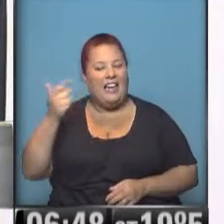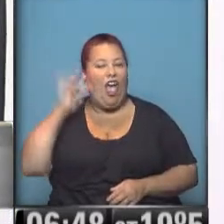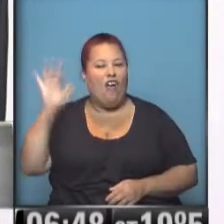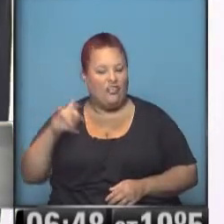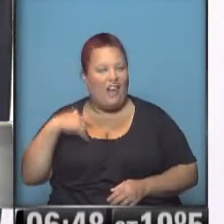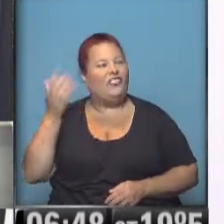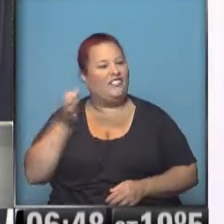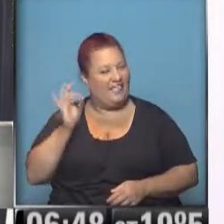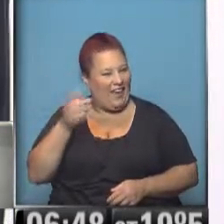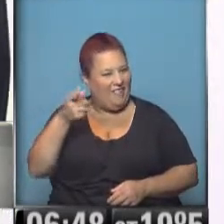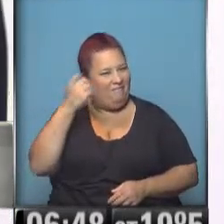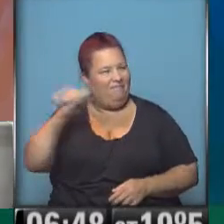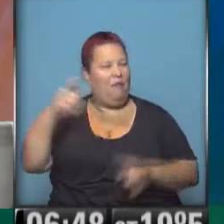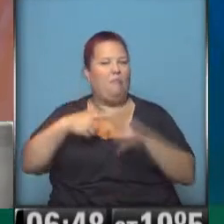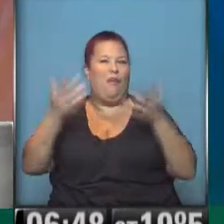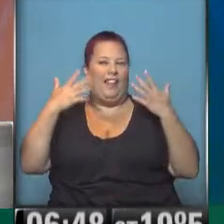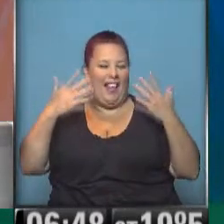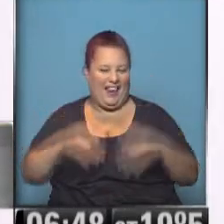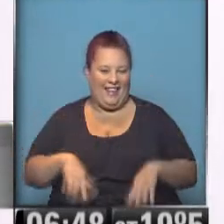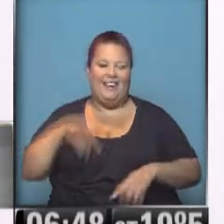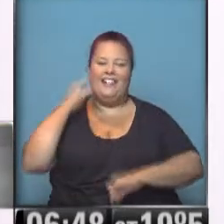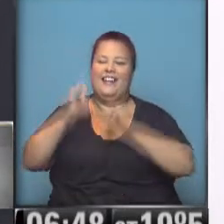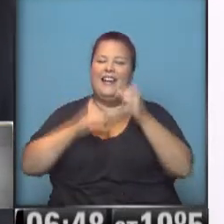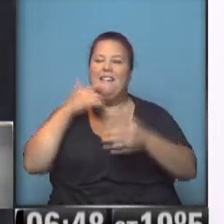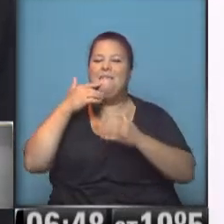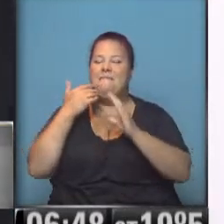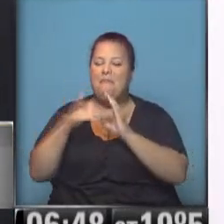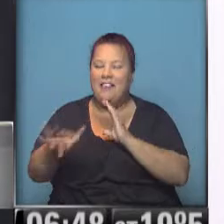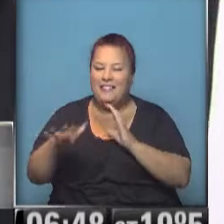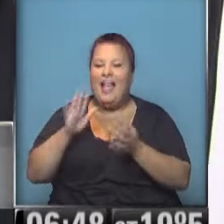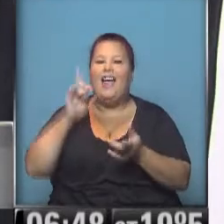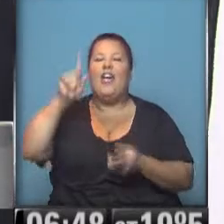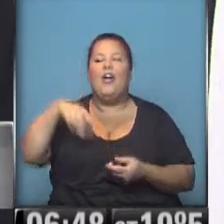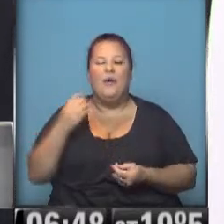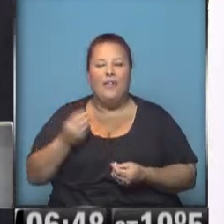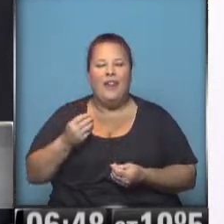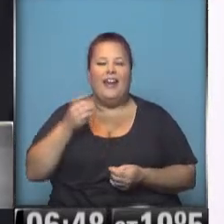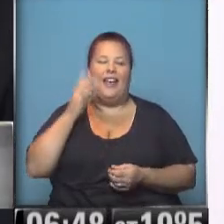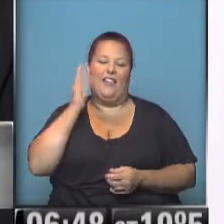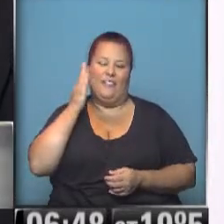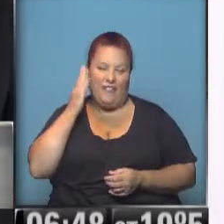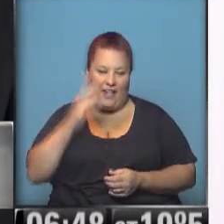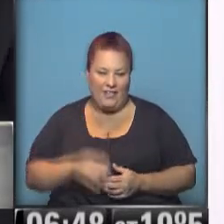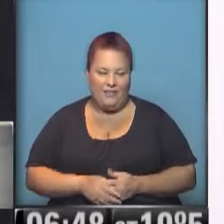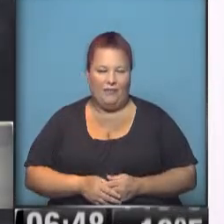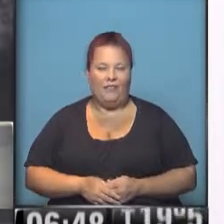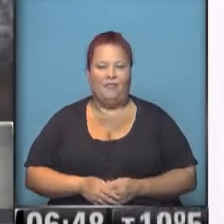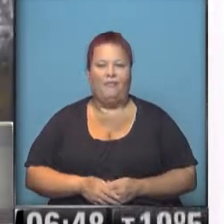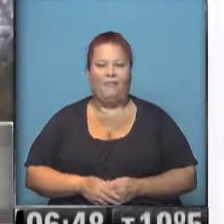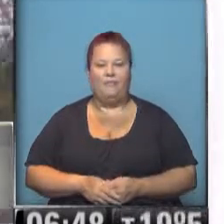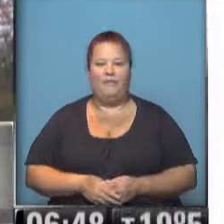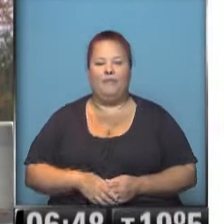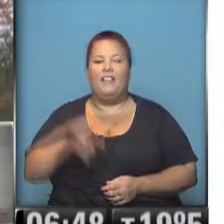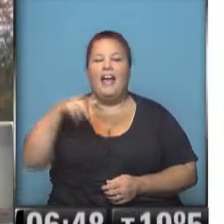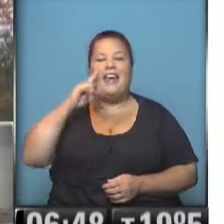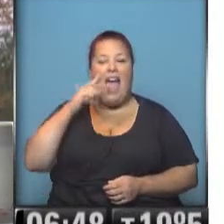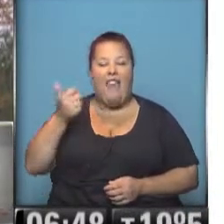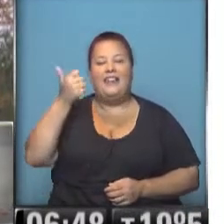sabemos. Vamos a repasar algunos mensajitos que llegan a través de la página de Facebook de